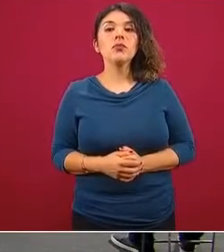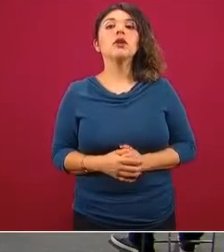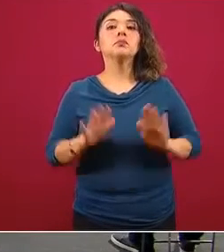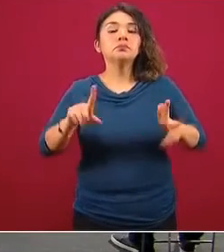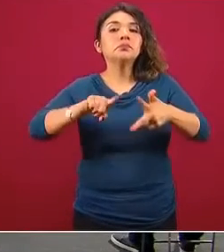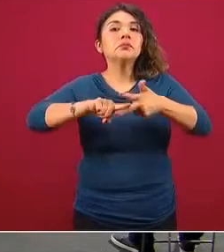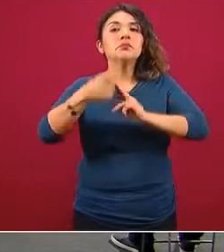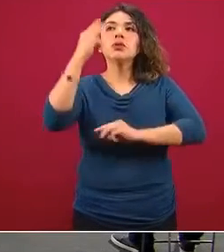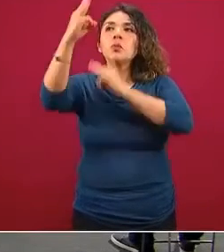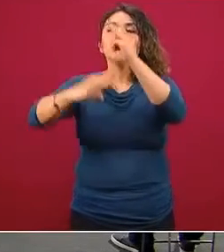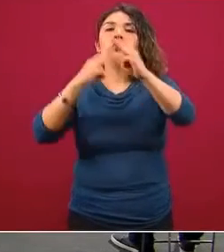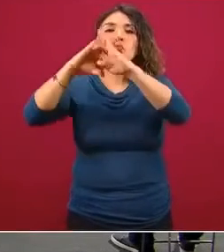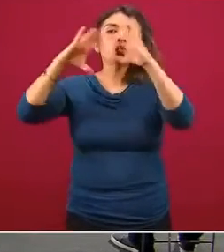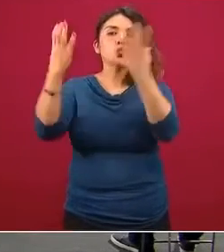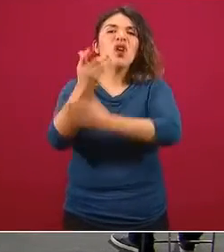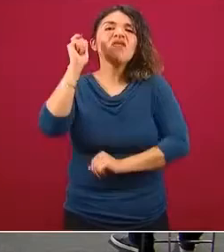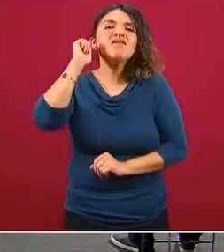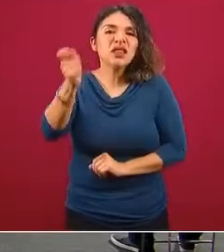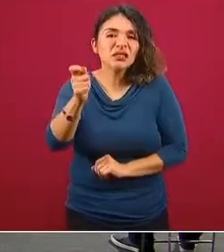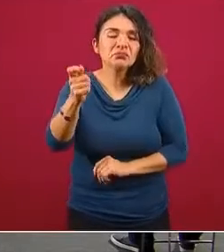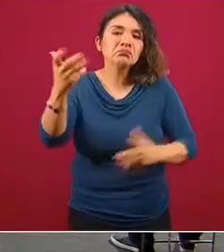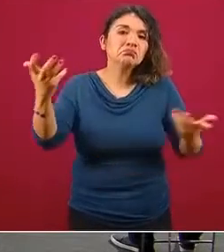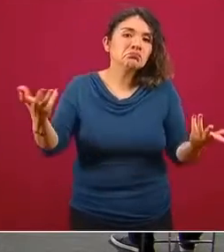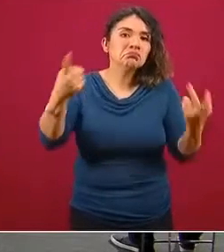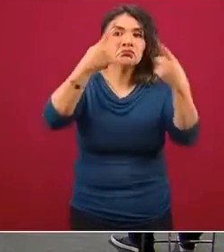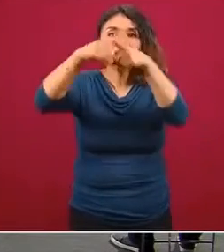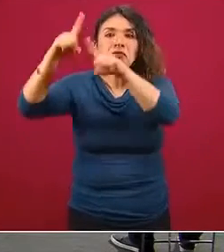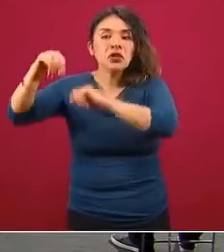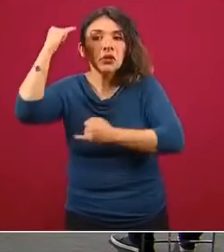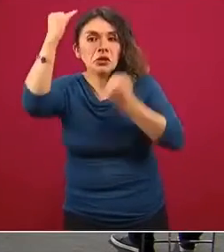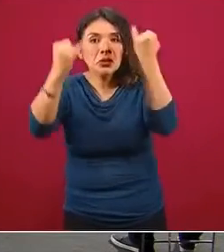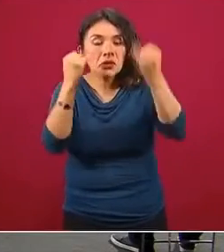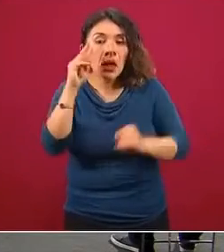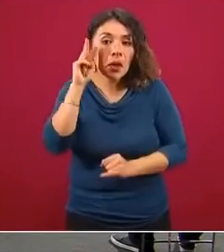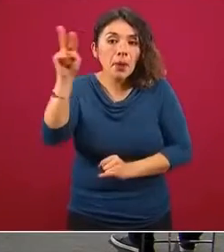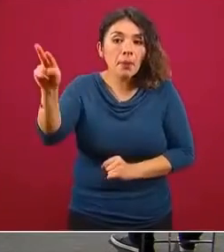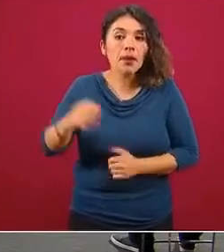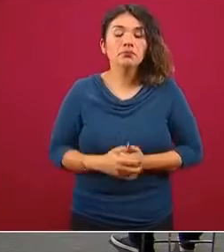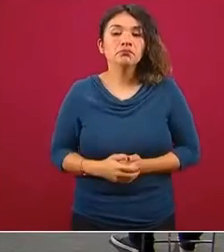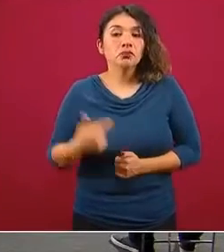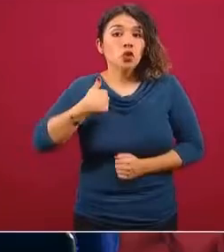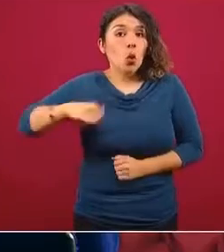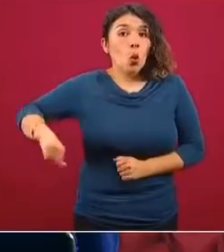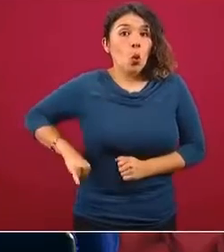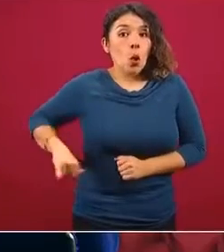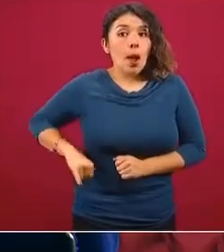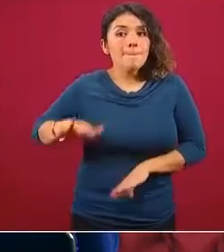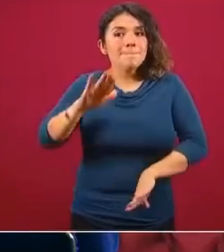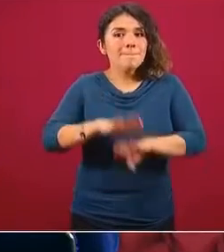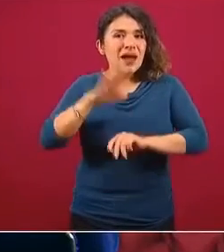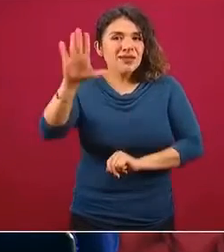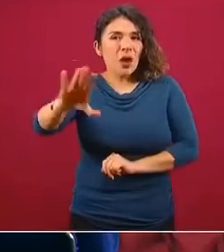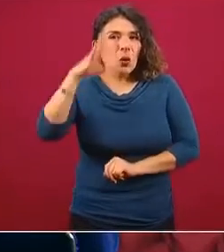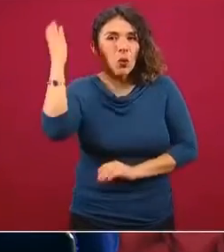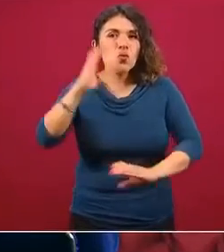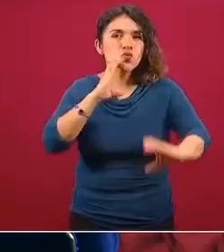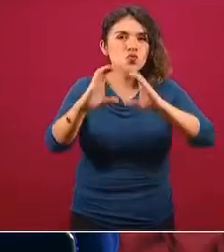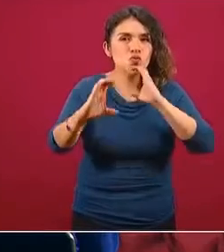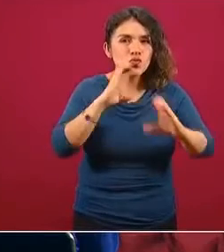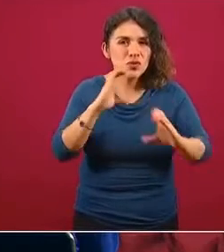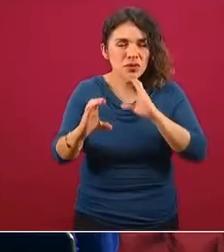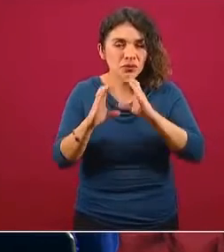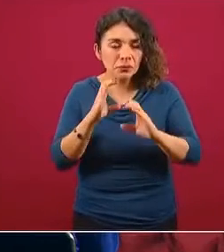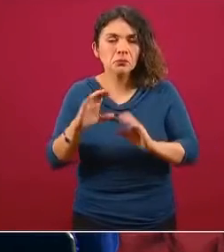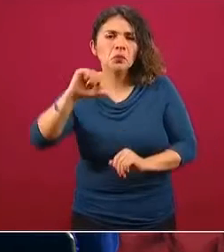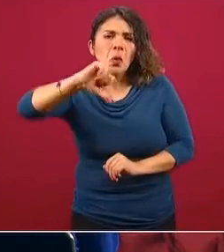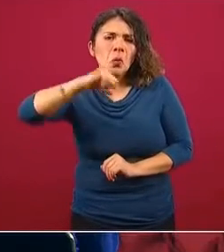Empecemos con el panorama mundial. Distintas versiones, distintas modalidades. Como ven, nos interesa que sea más dinámica la comunicación.